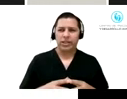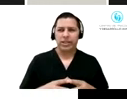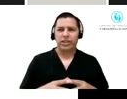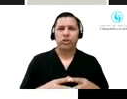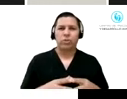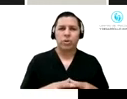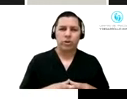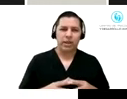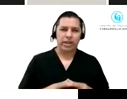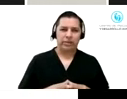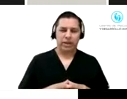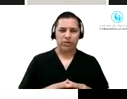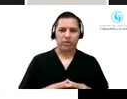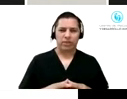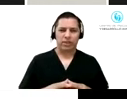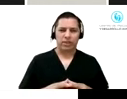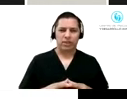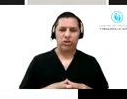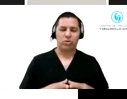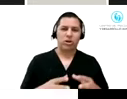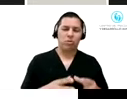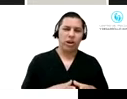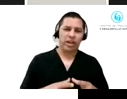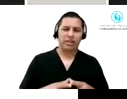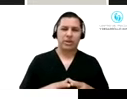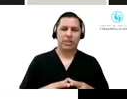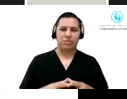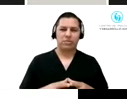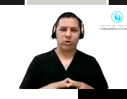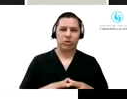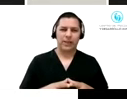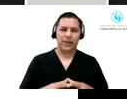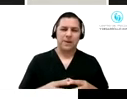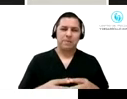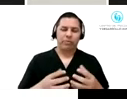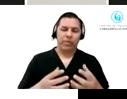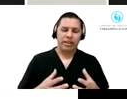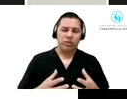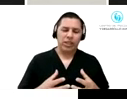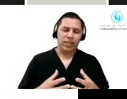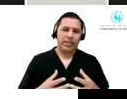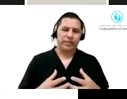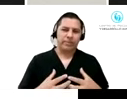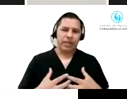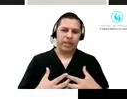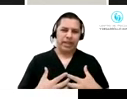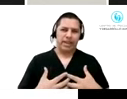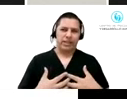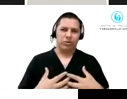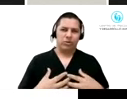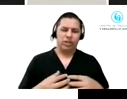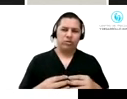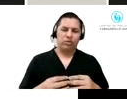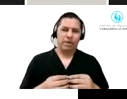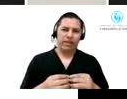emociones son prohibidas para los hombres. Los hombres no pueden expresar emociones. Y resulta ser que